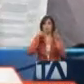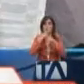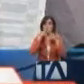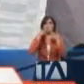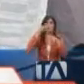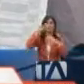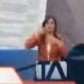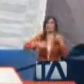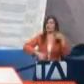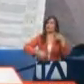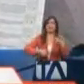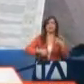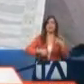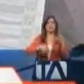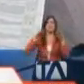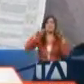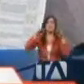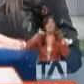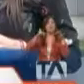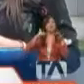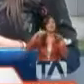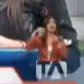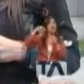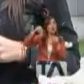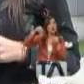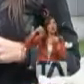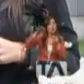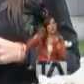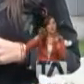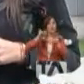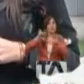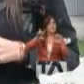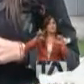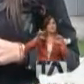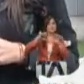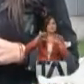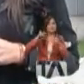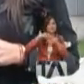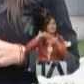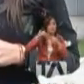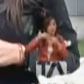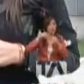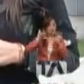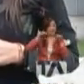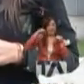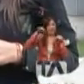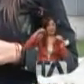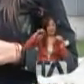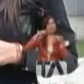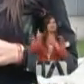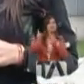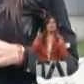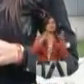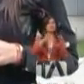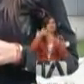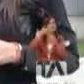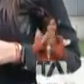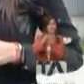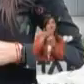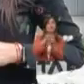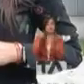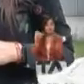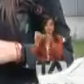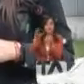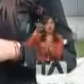la trama de papel moneda que habíamos planteado. También la documentación electoral, como por ejemplo las actas de escrutinio y también los certificados